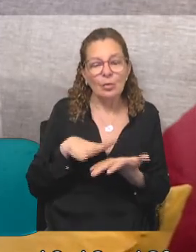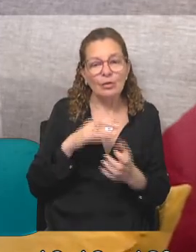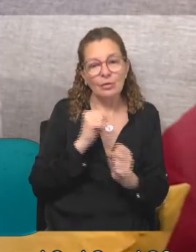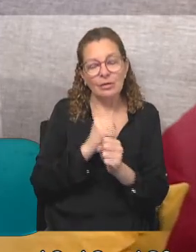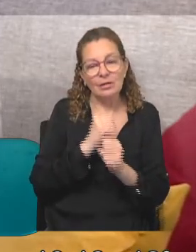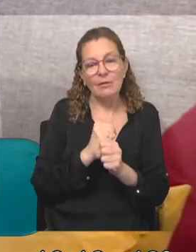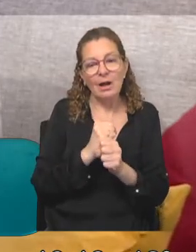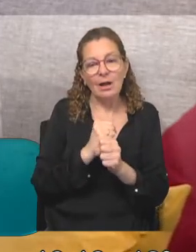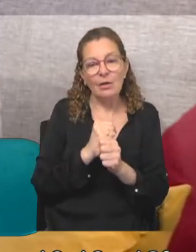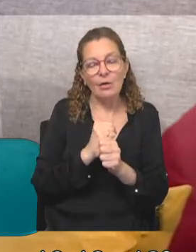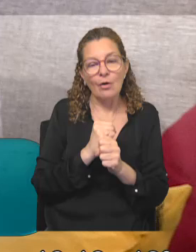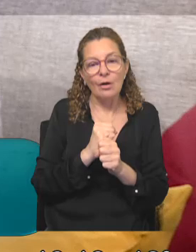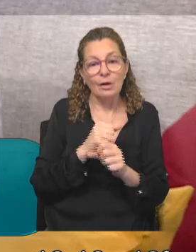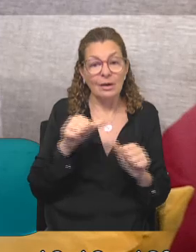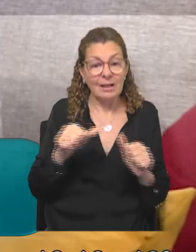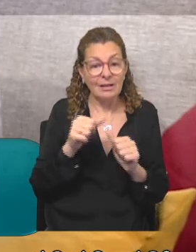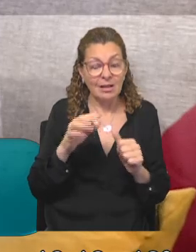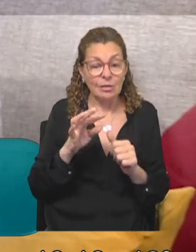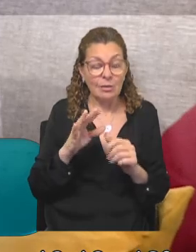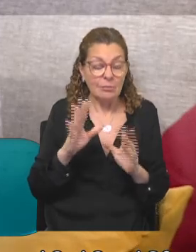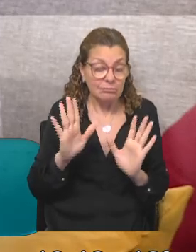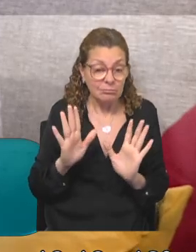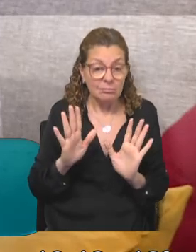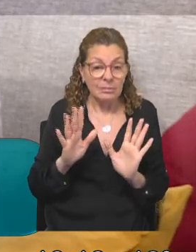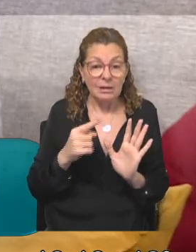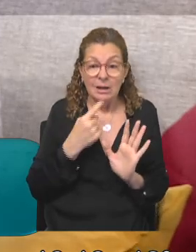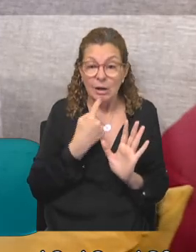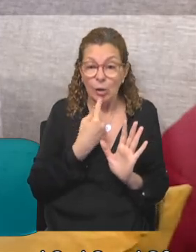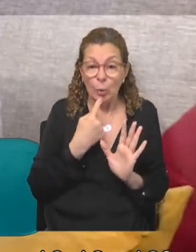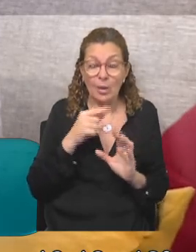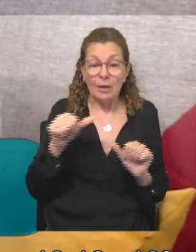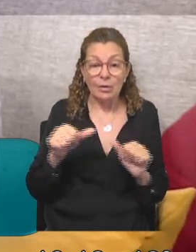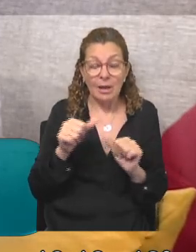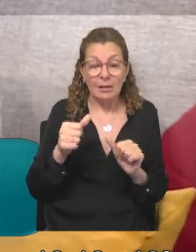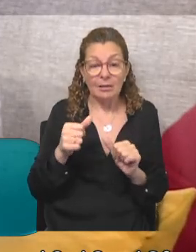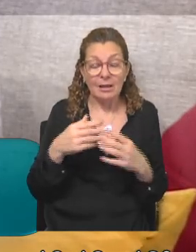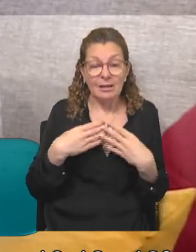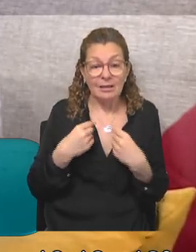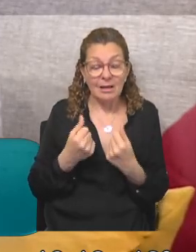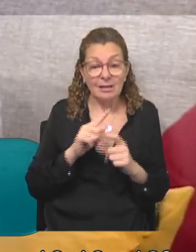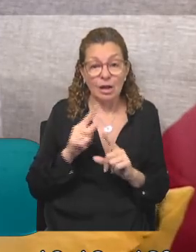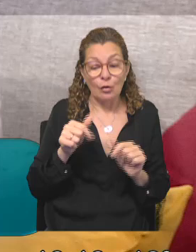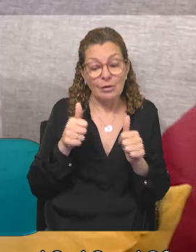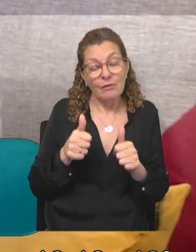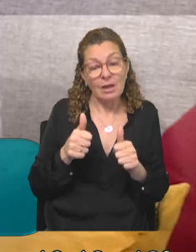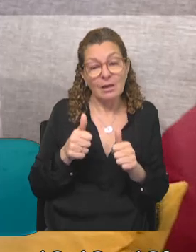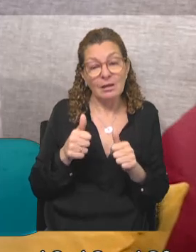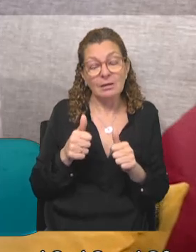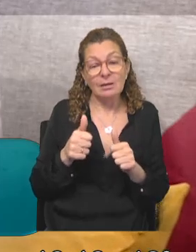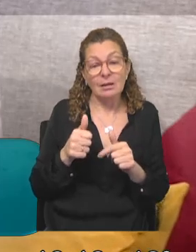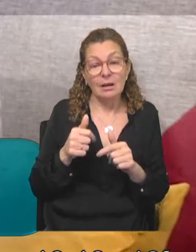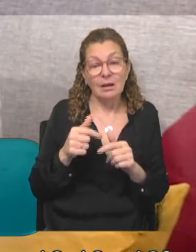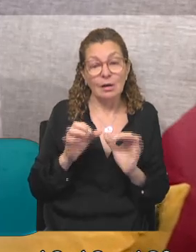que en lo que está desempeñando técnicamente hablando, tiene dudas de lo que hace, siente que no lo hace bien, siente que lo que